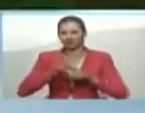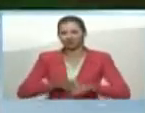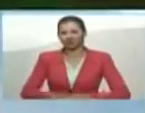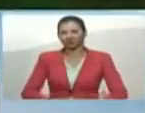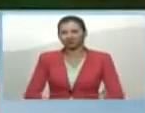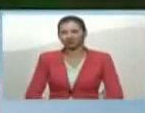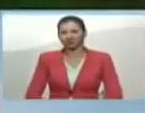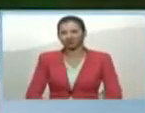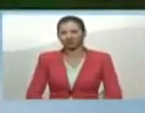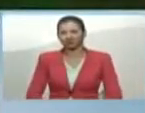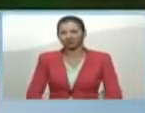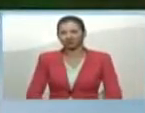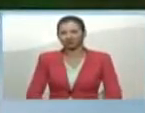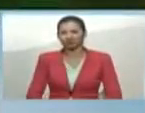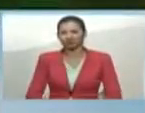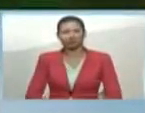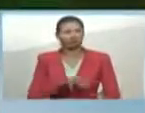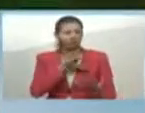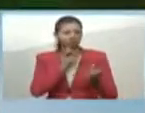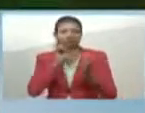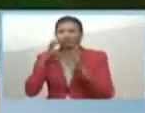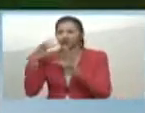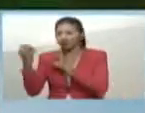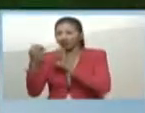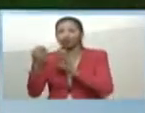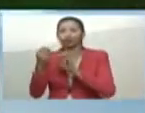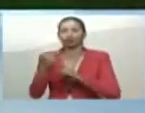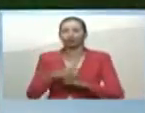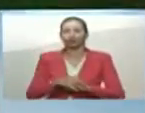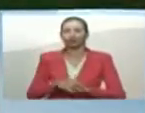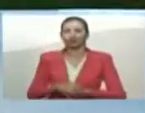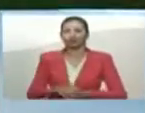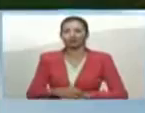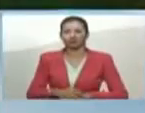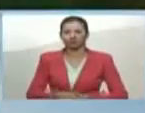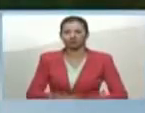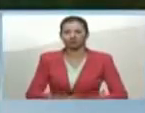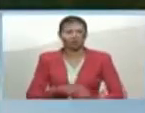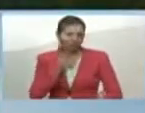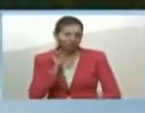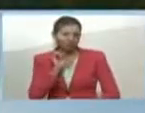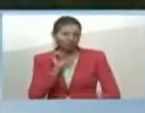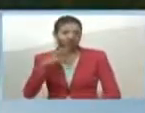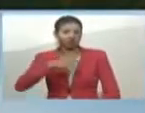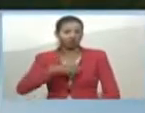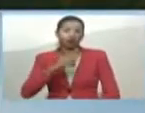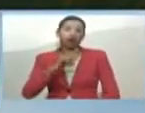Ustedes se entienden bastante todo. El chiste y lo que no es chiste también lo entienden, ¿verdad?